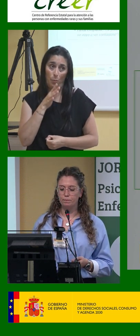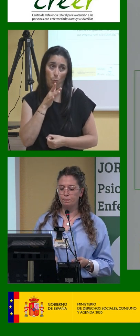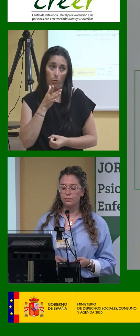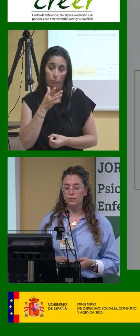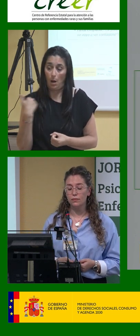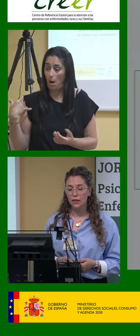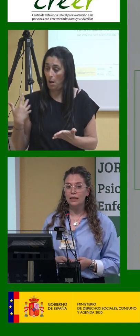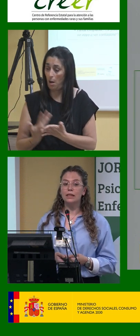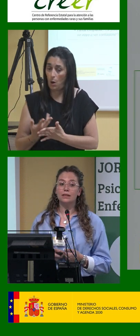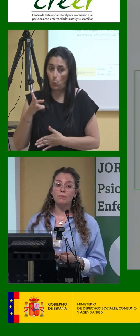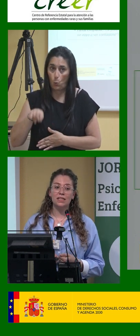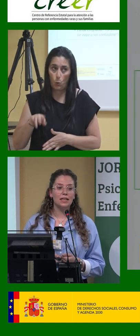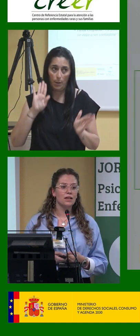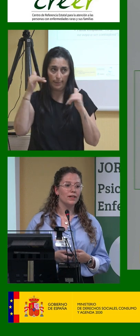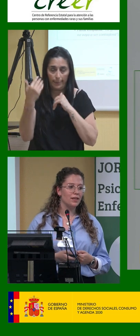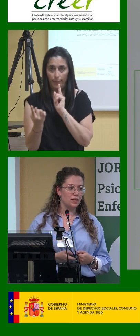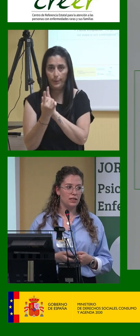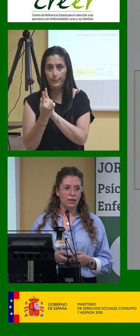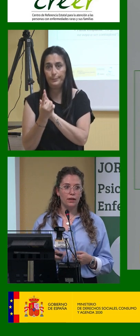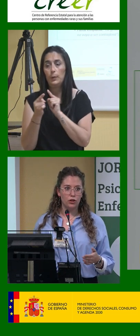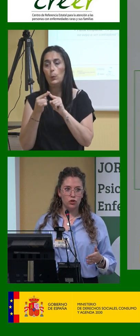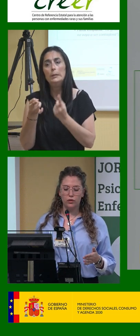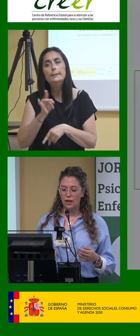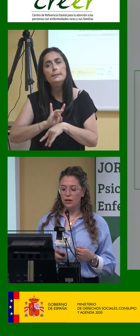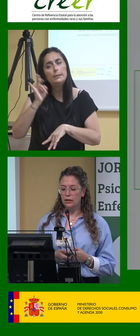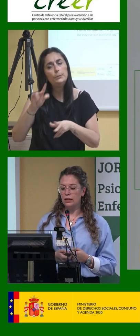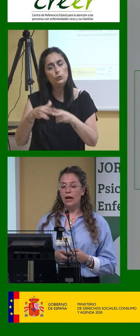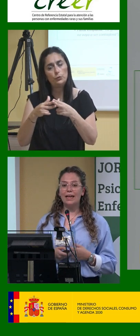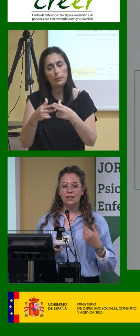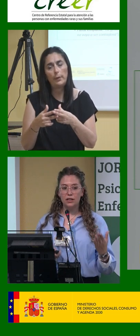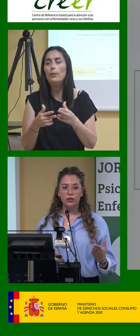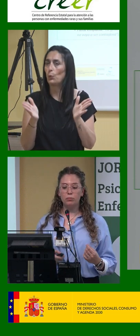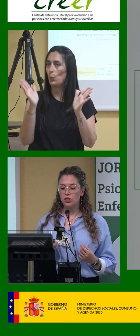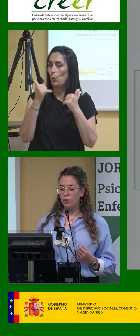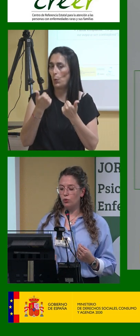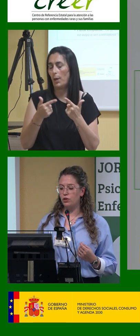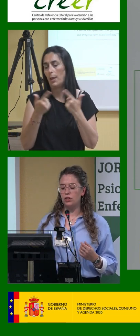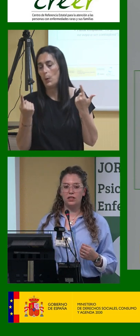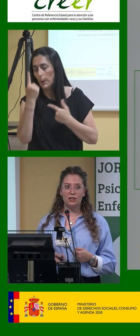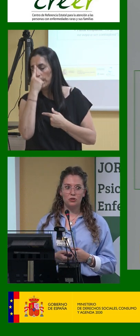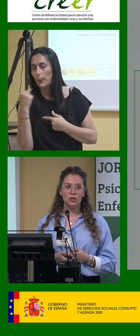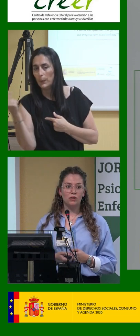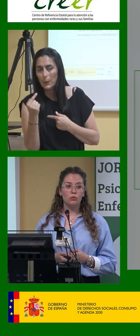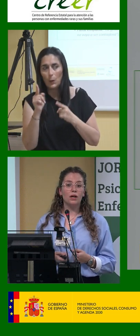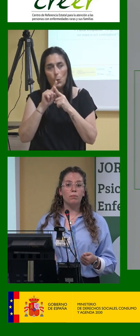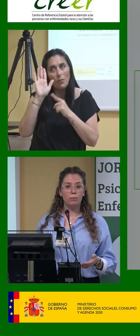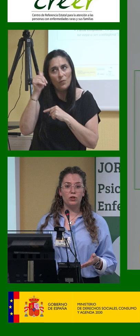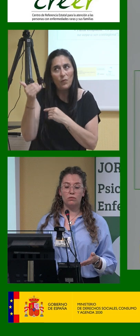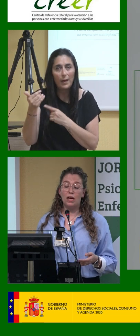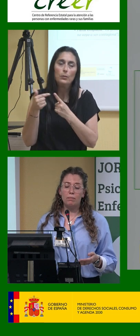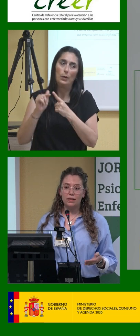nunca. También está esa falta de sensibilización social. Hay estereotipos y prejuicios externos.